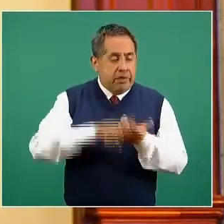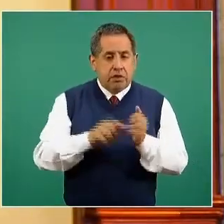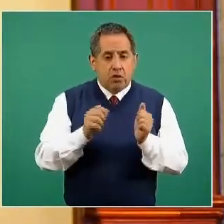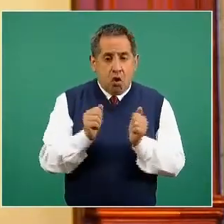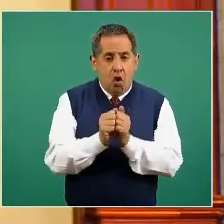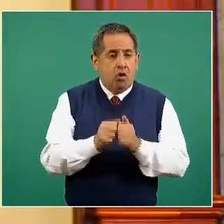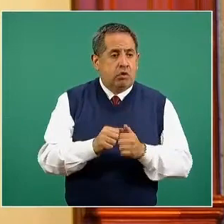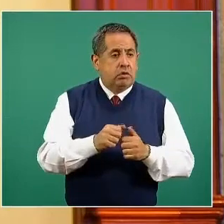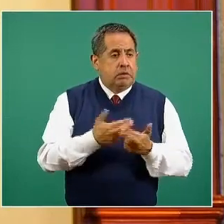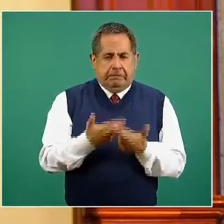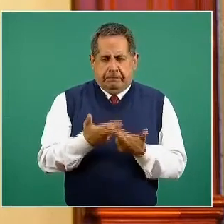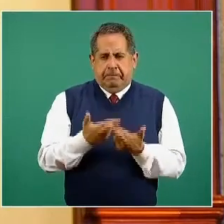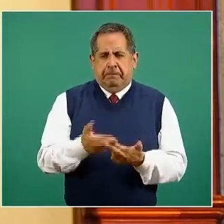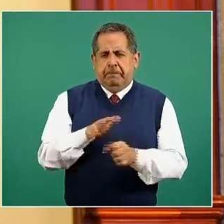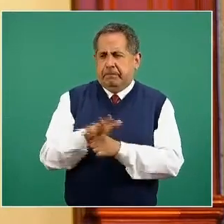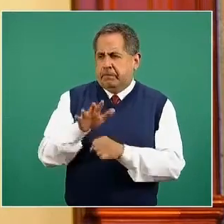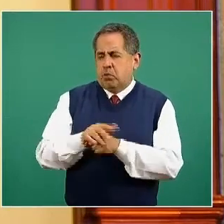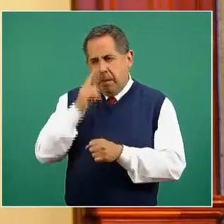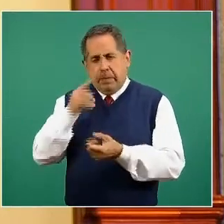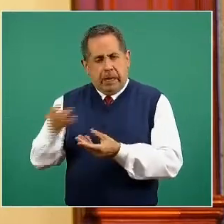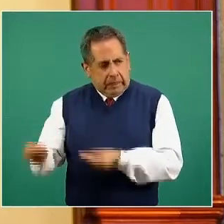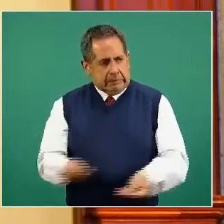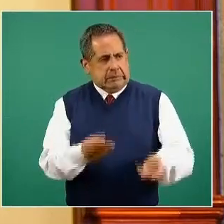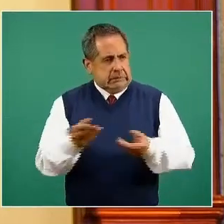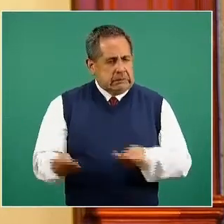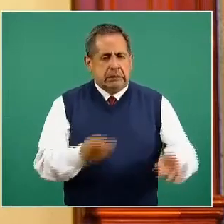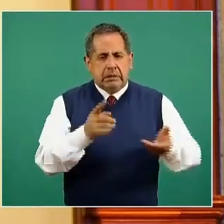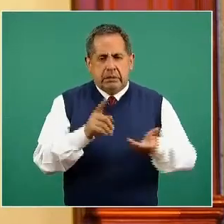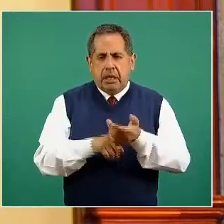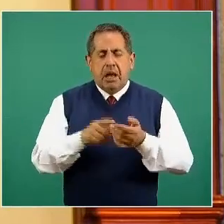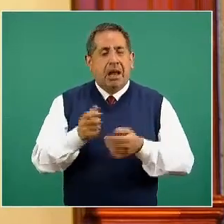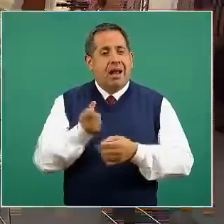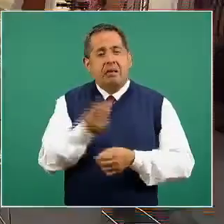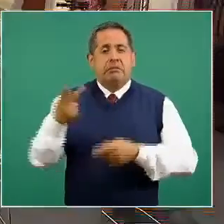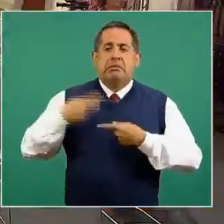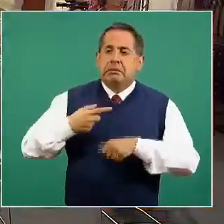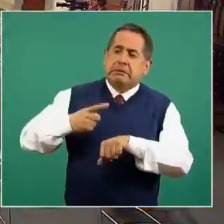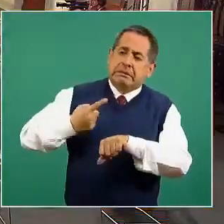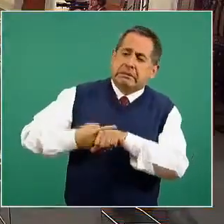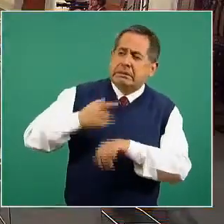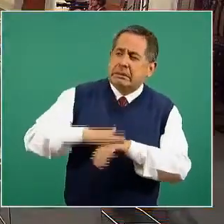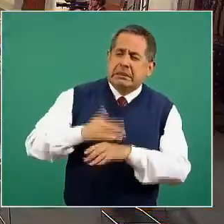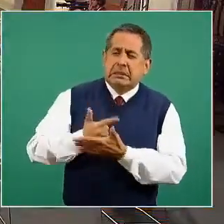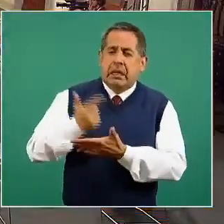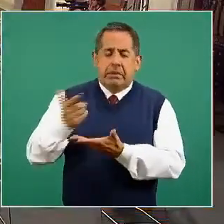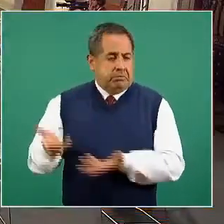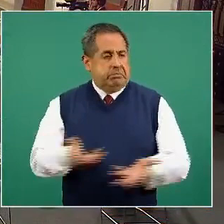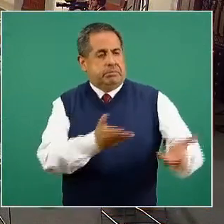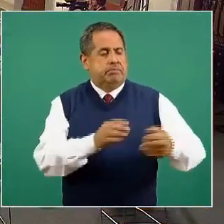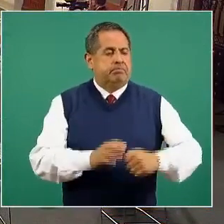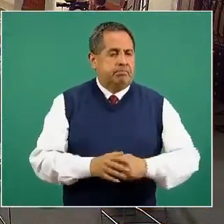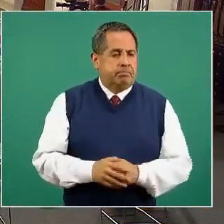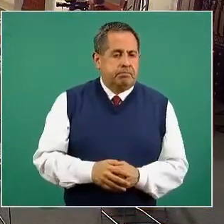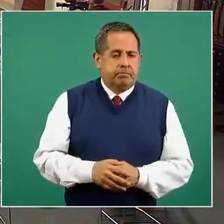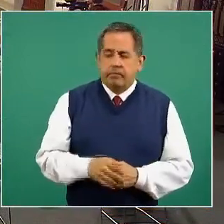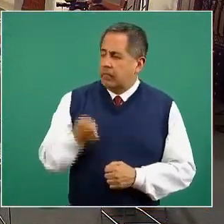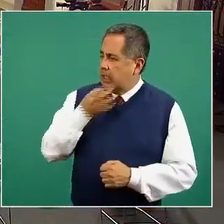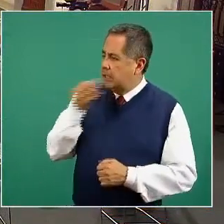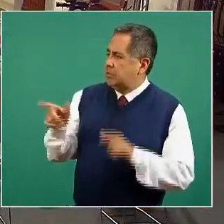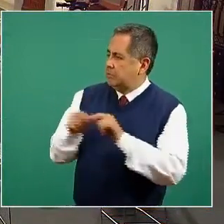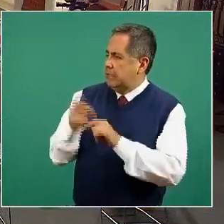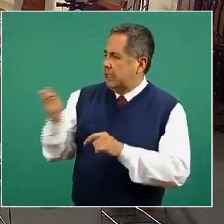que están disponibles para poder recibir a las personas que así lo requieren. Es la actualización para esta